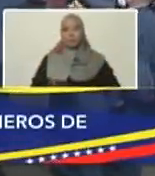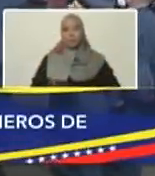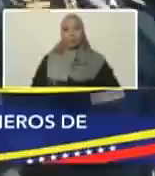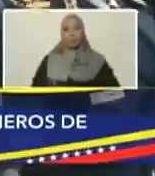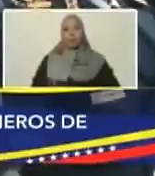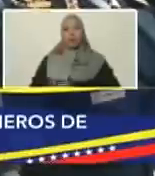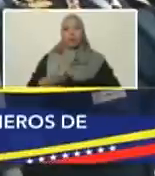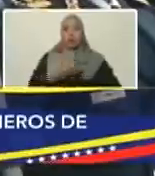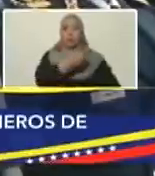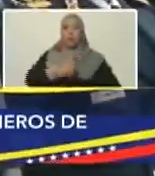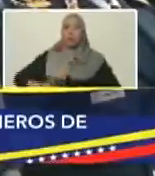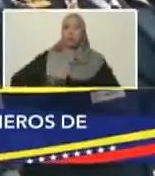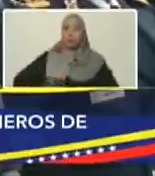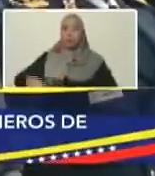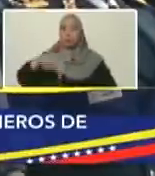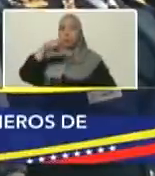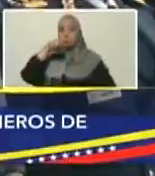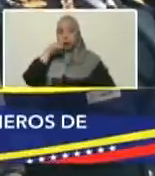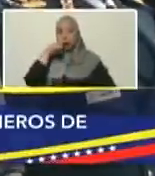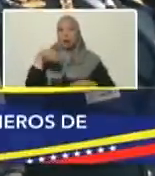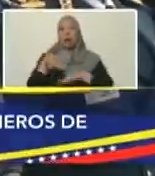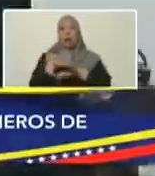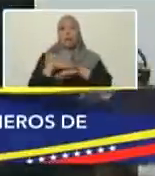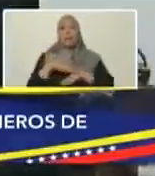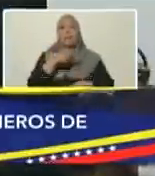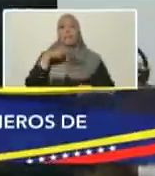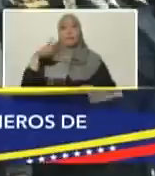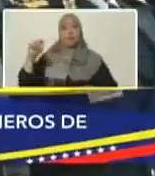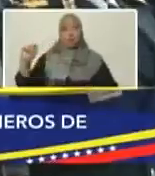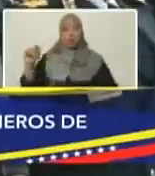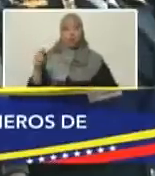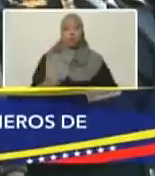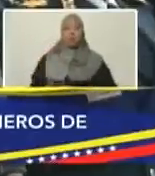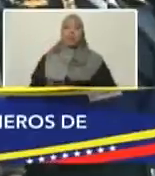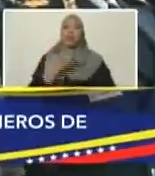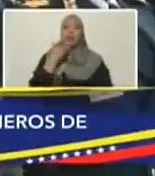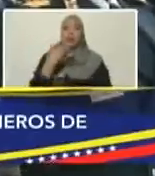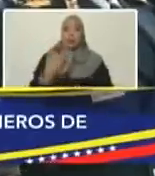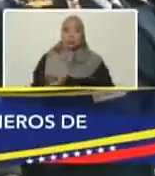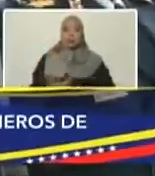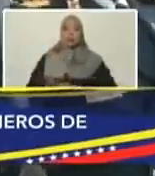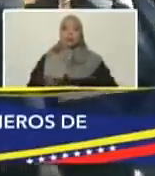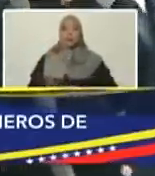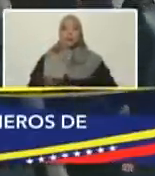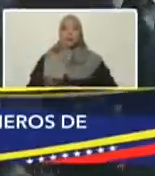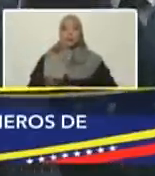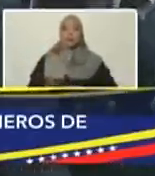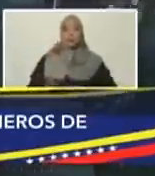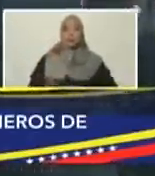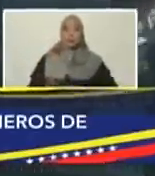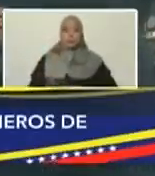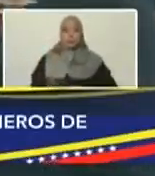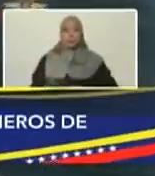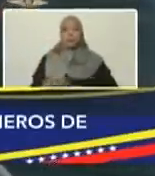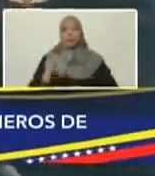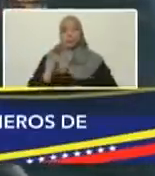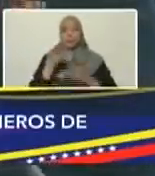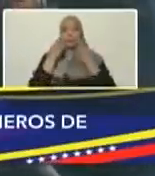Mi comandante en jefe, permiso para mandar a retirar. Adelante. A la de... ¡De!